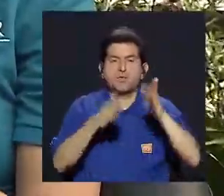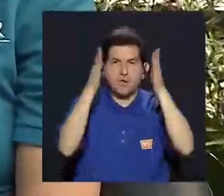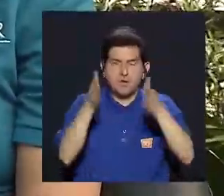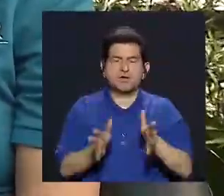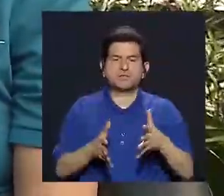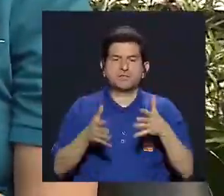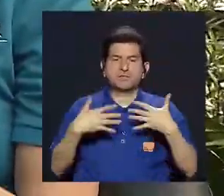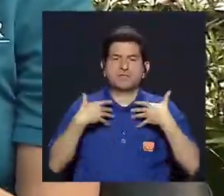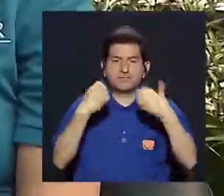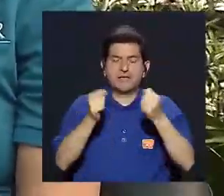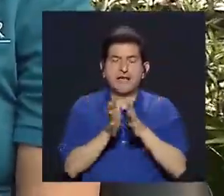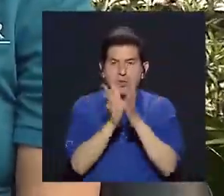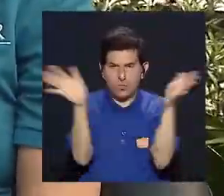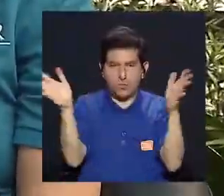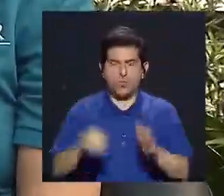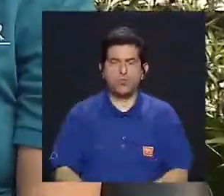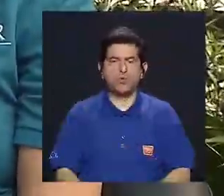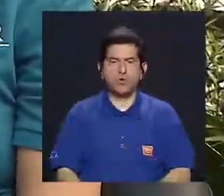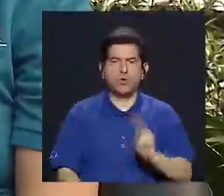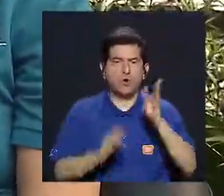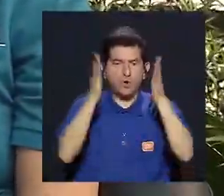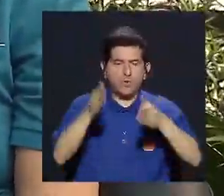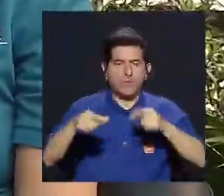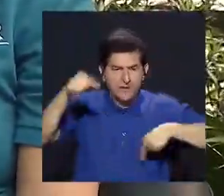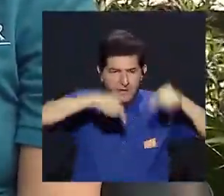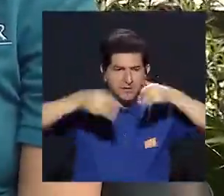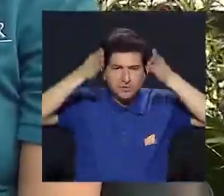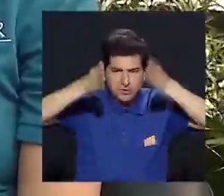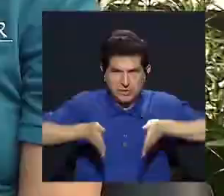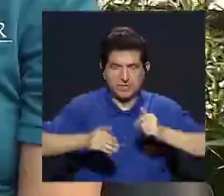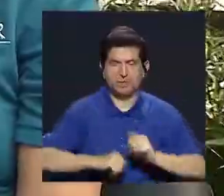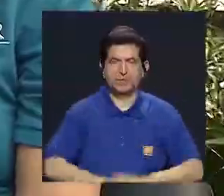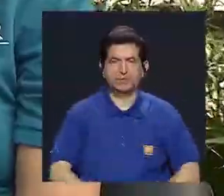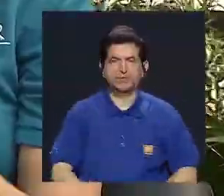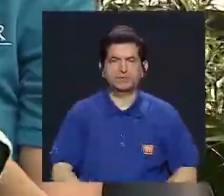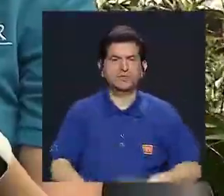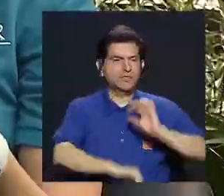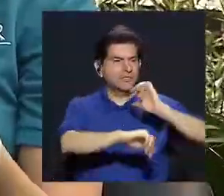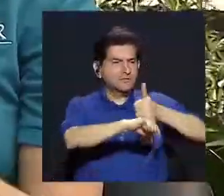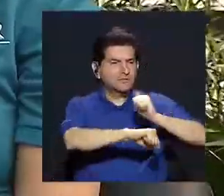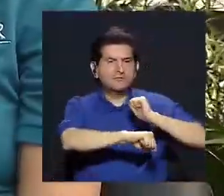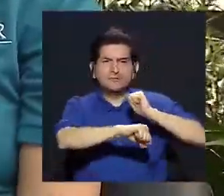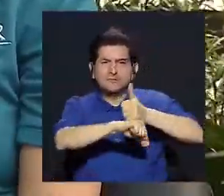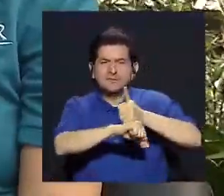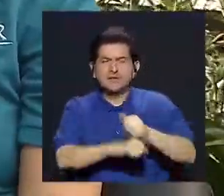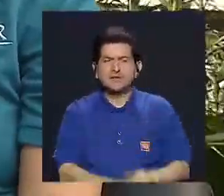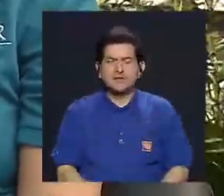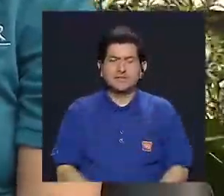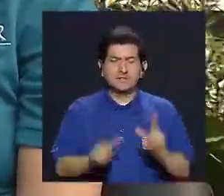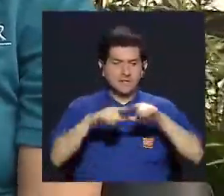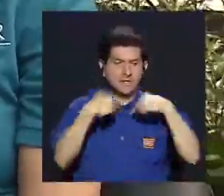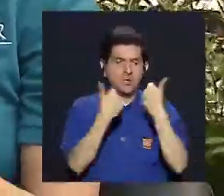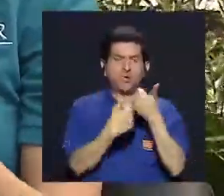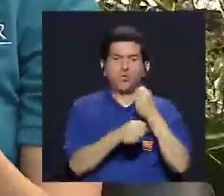compañeros de salud pública que incluye compañeros que son químicos entonces se ha creado digamos un recurso humano un poco